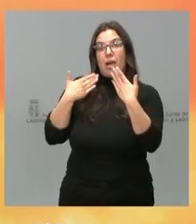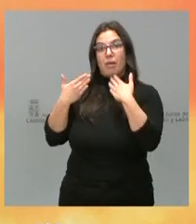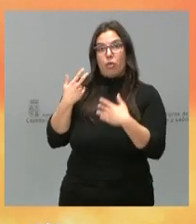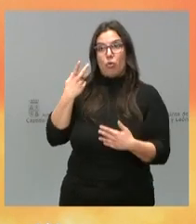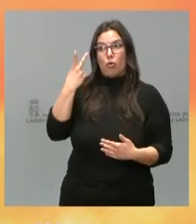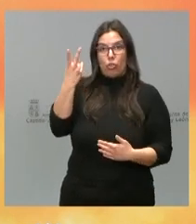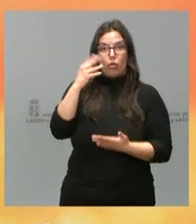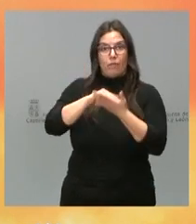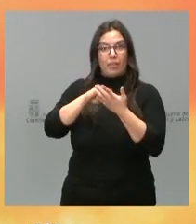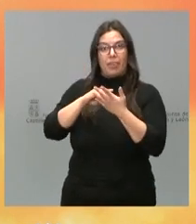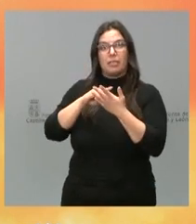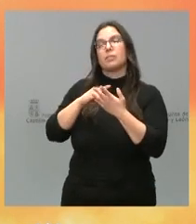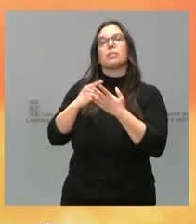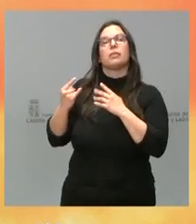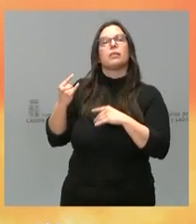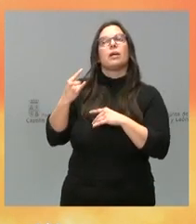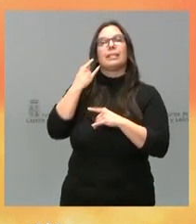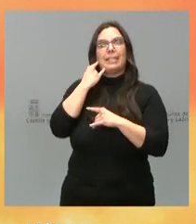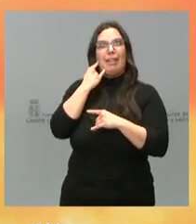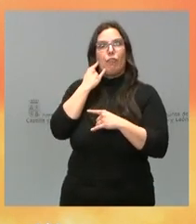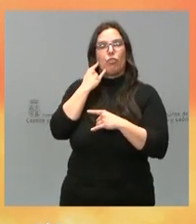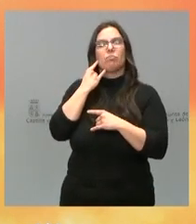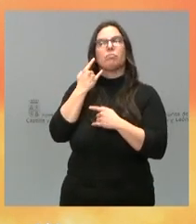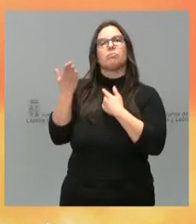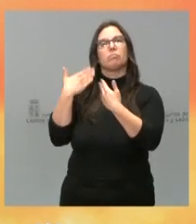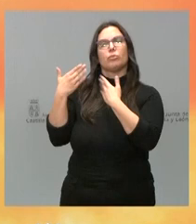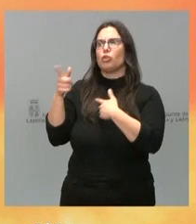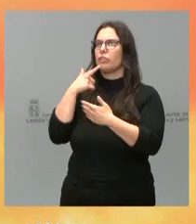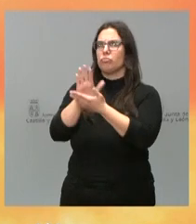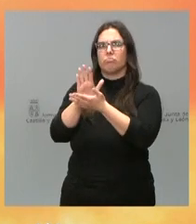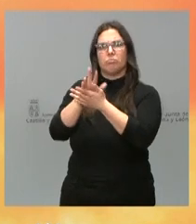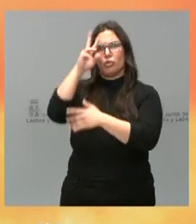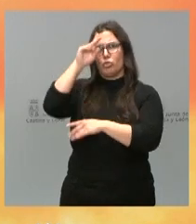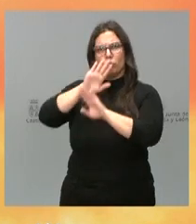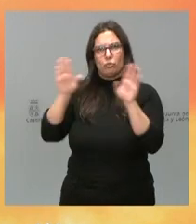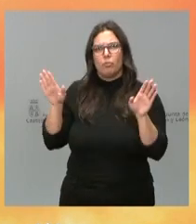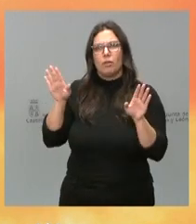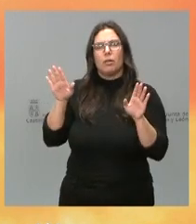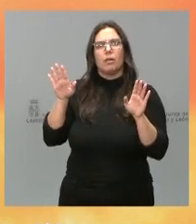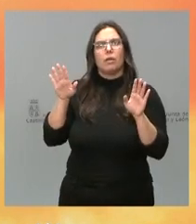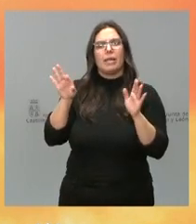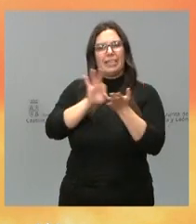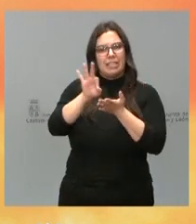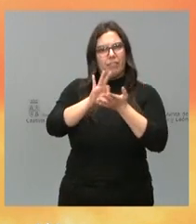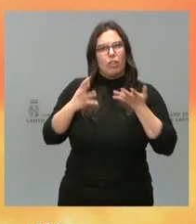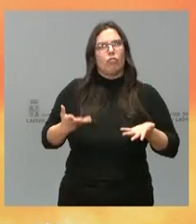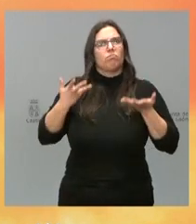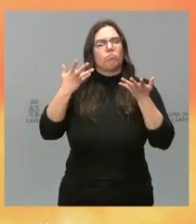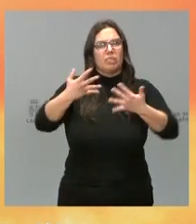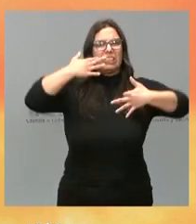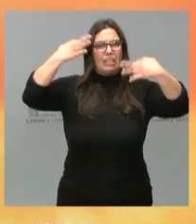telefónicas con la vicepresidenta y le he dicho que no se preocupe que están garantizadas las